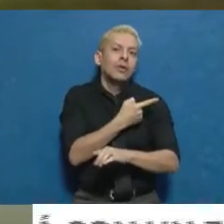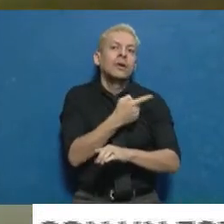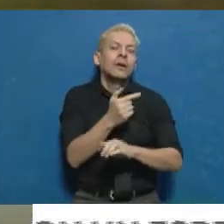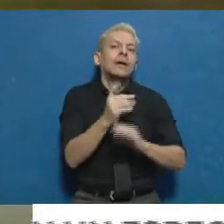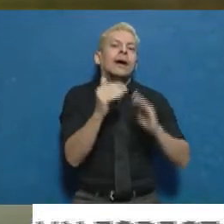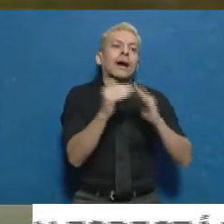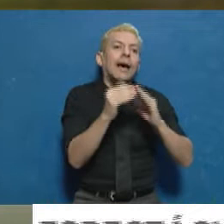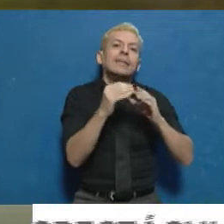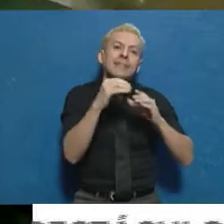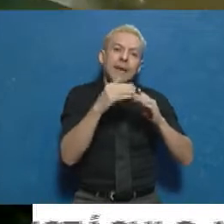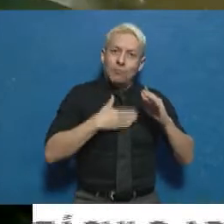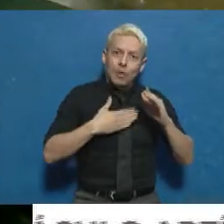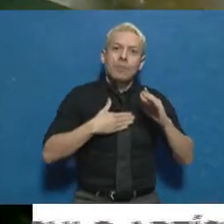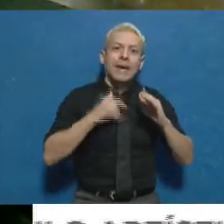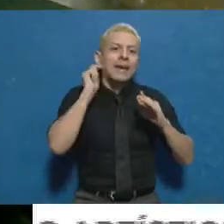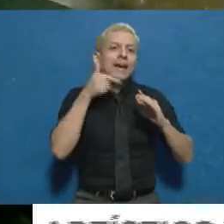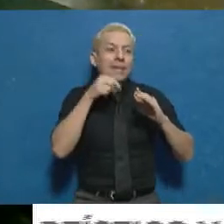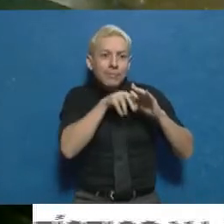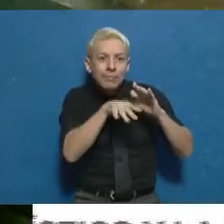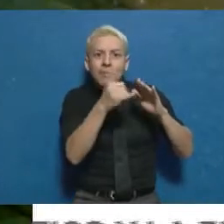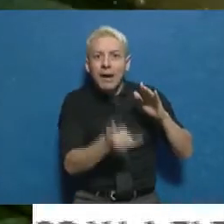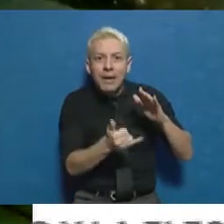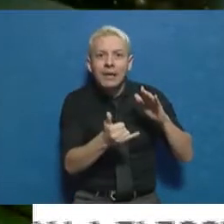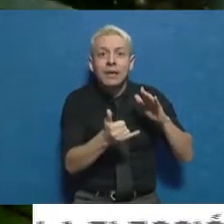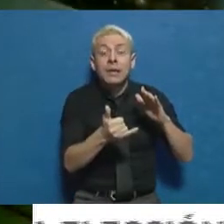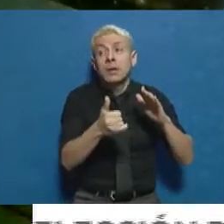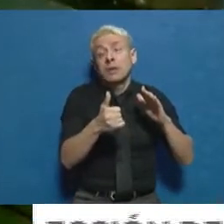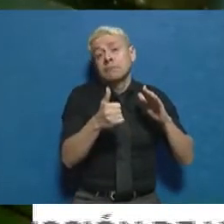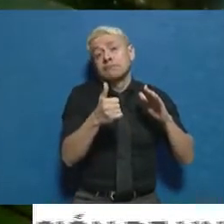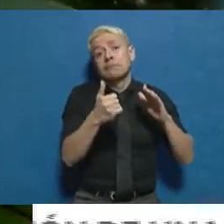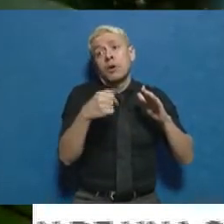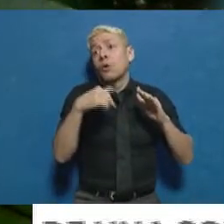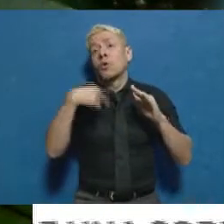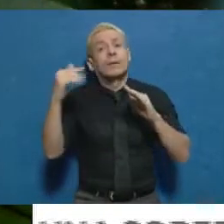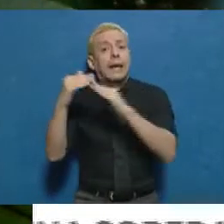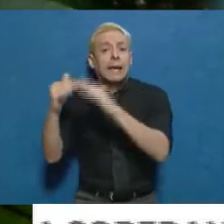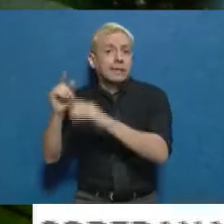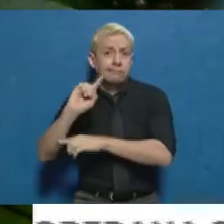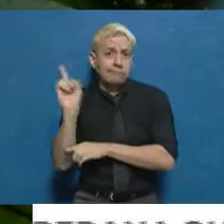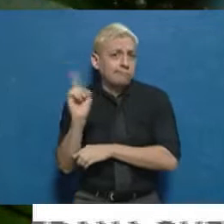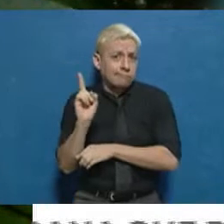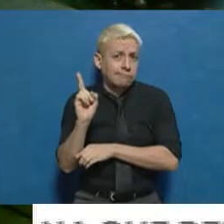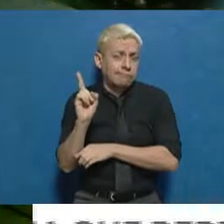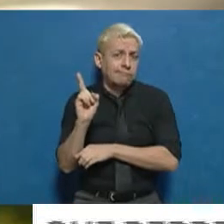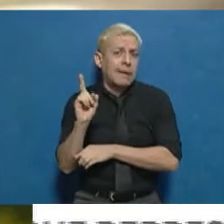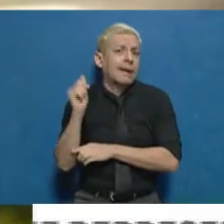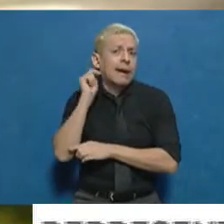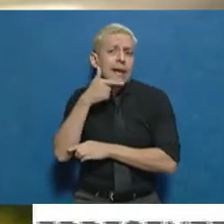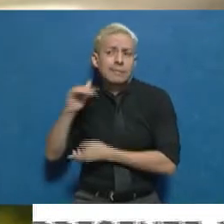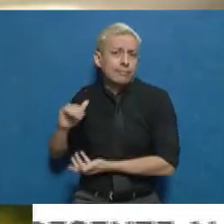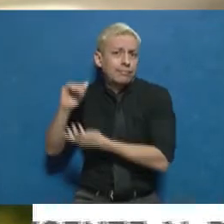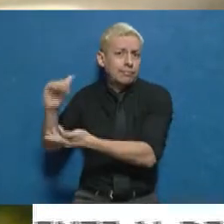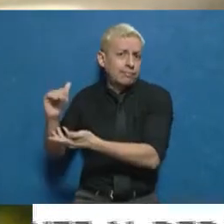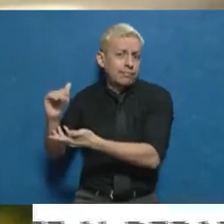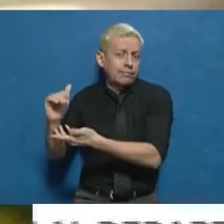de conexión de gas mucho más importante que muchos otros países del planeta, pero todavía la gran mayoría utiliza gas envasado en